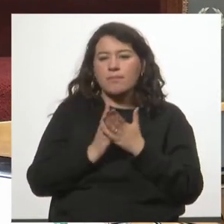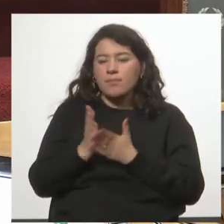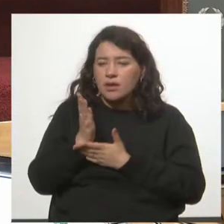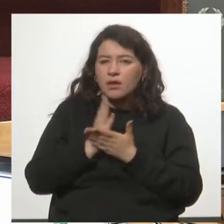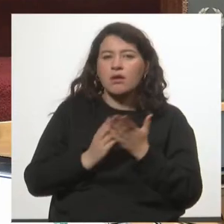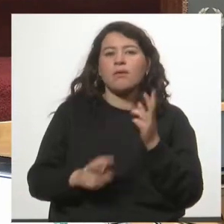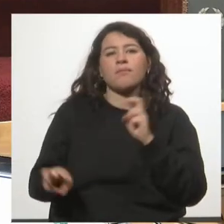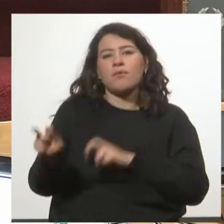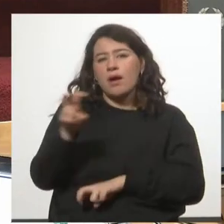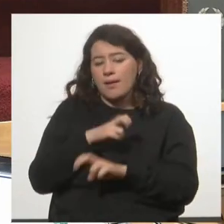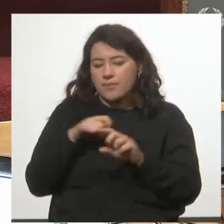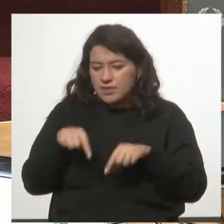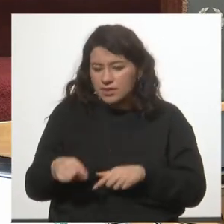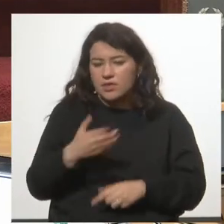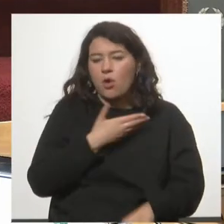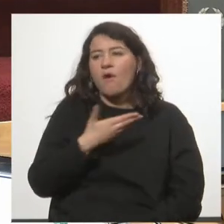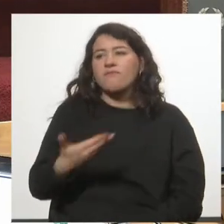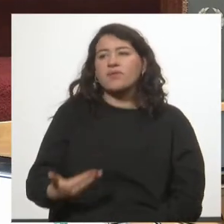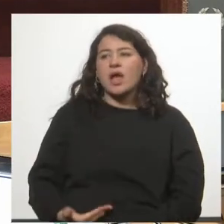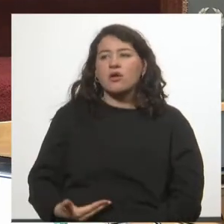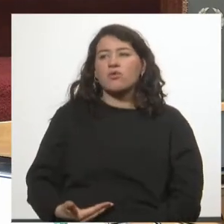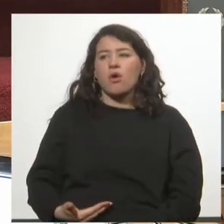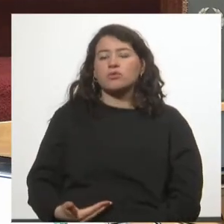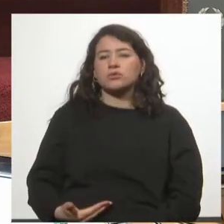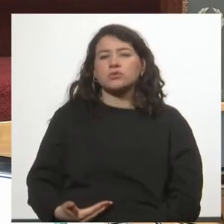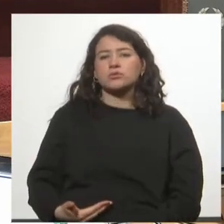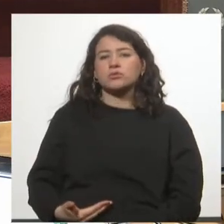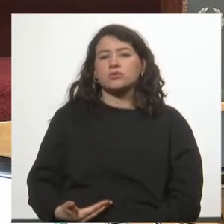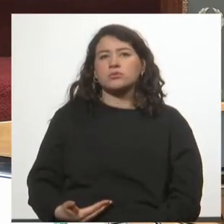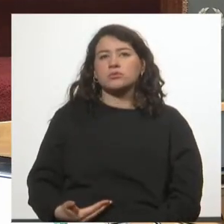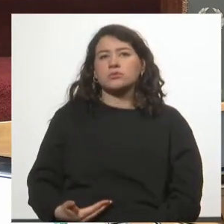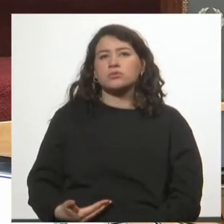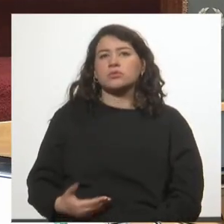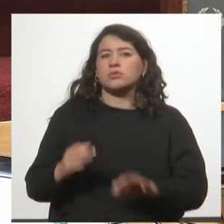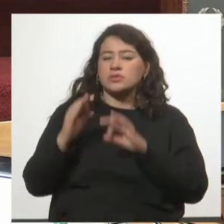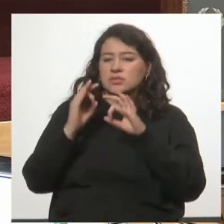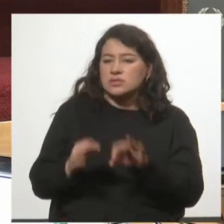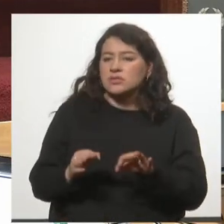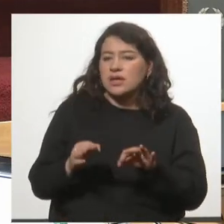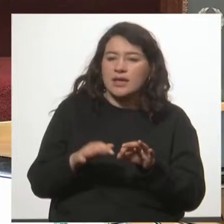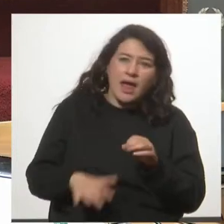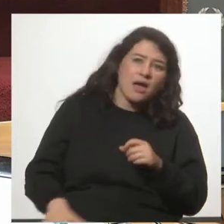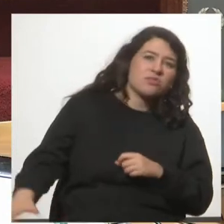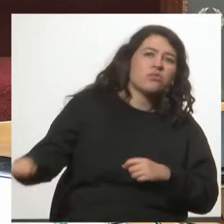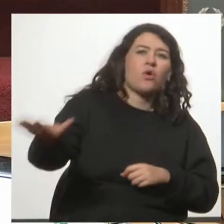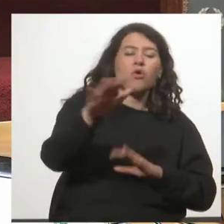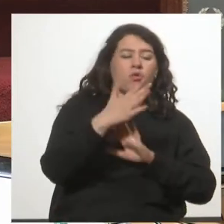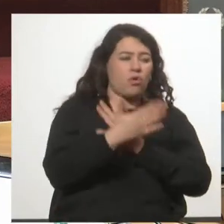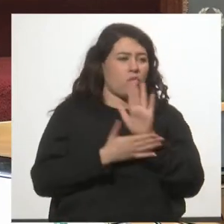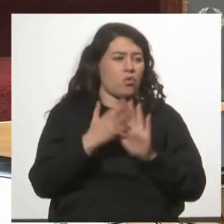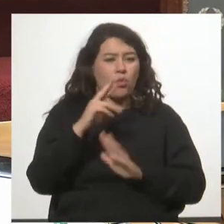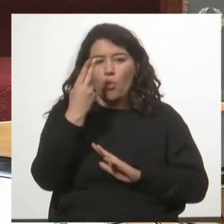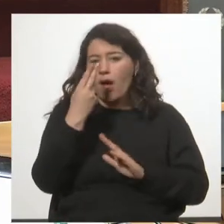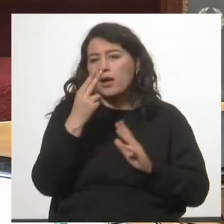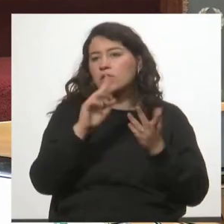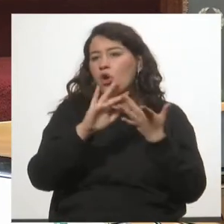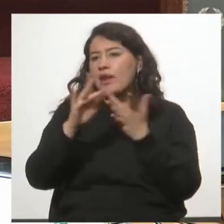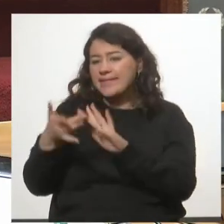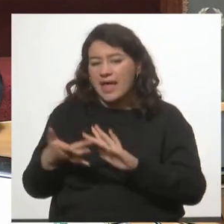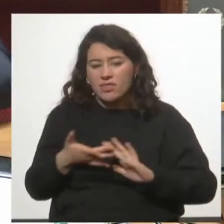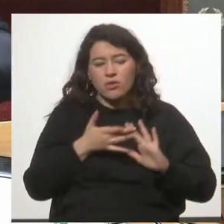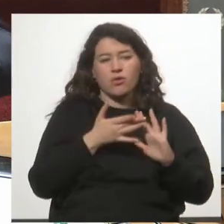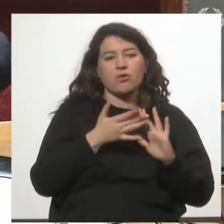de desde este gobierno hacer que las telecomunicaciones lleguen a todos los rincones del país y gracias